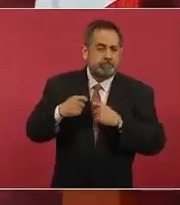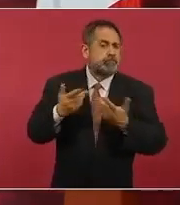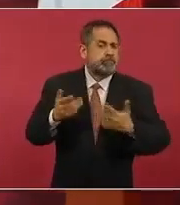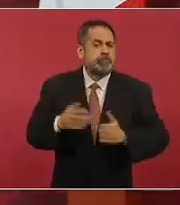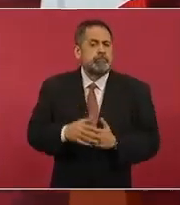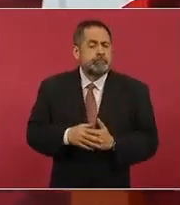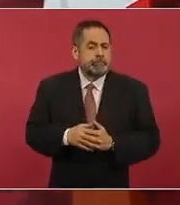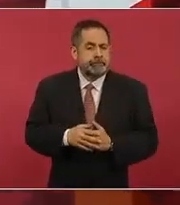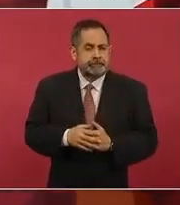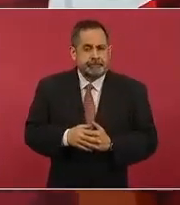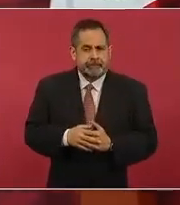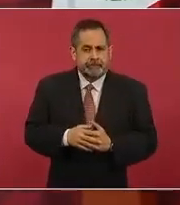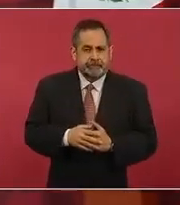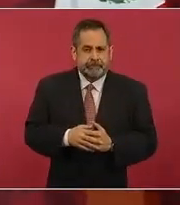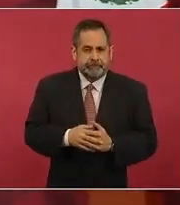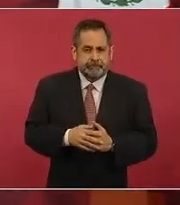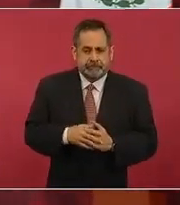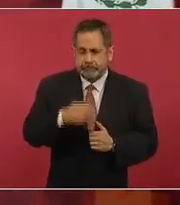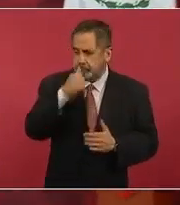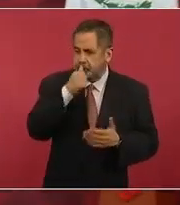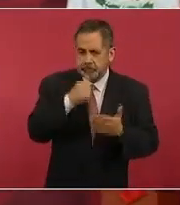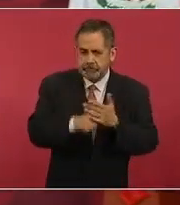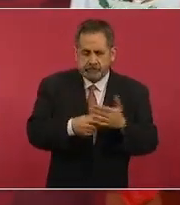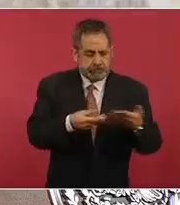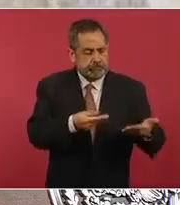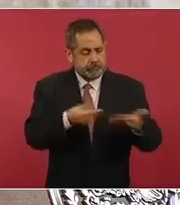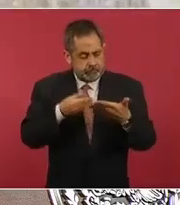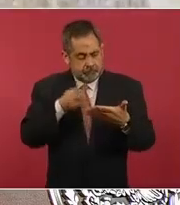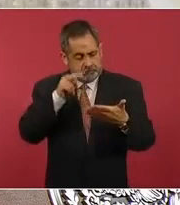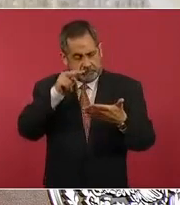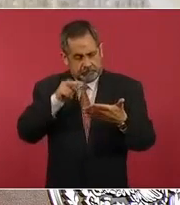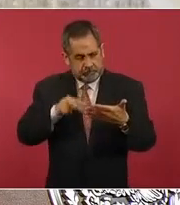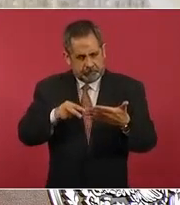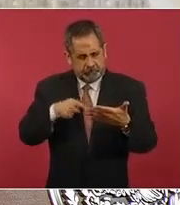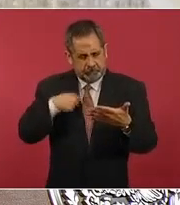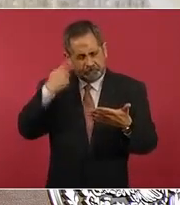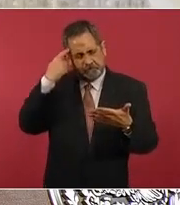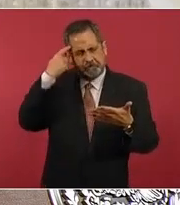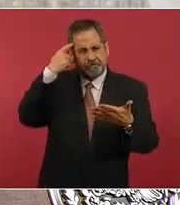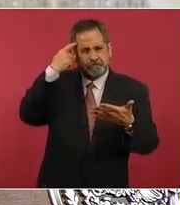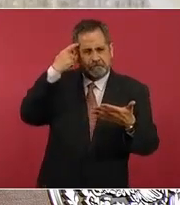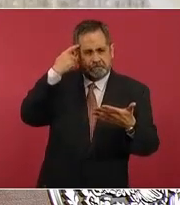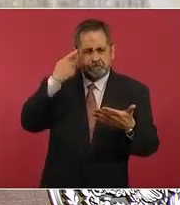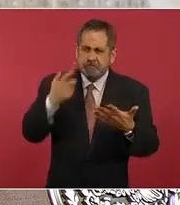me entregó esta carta y consideré